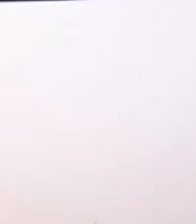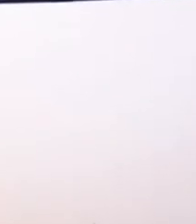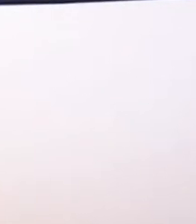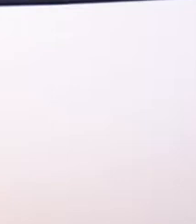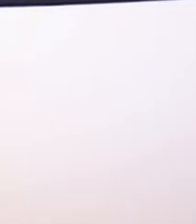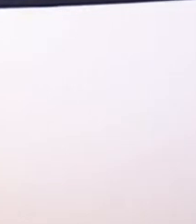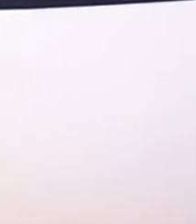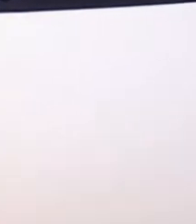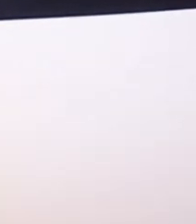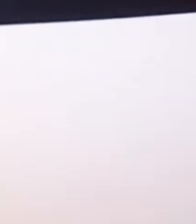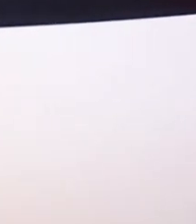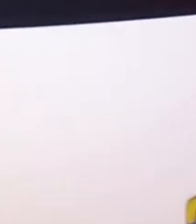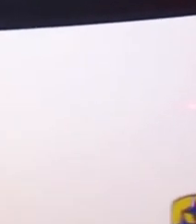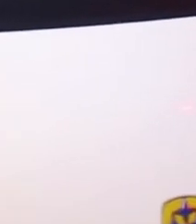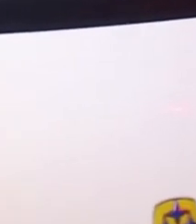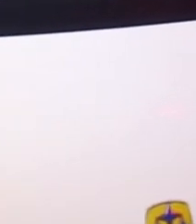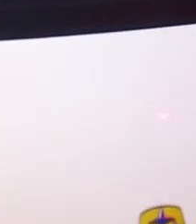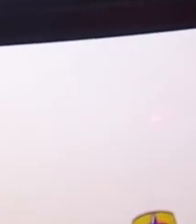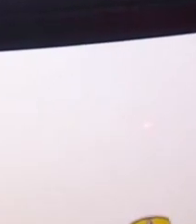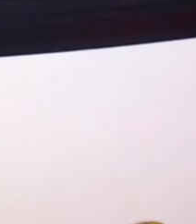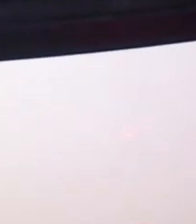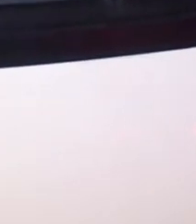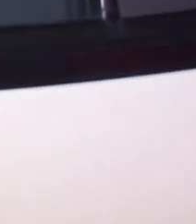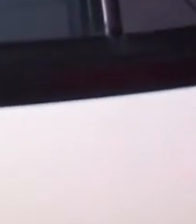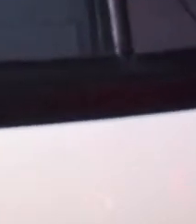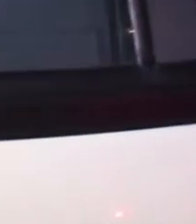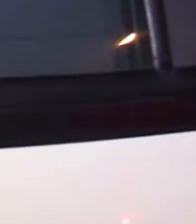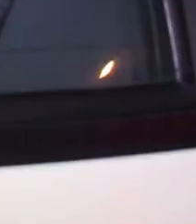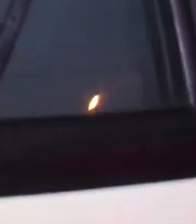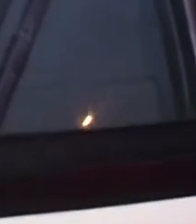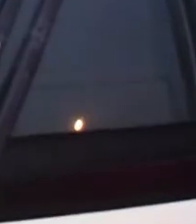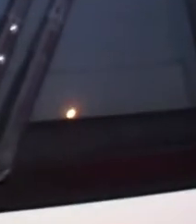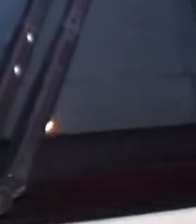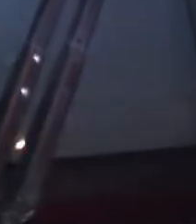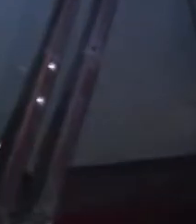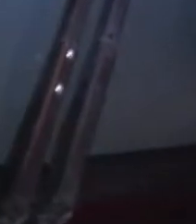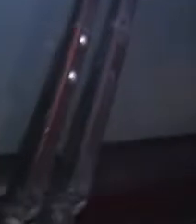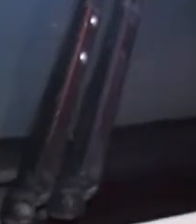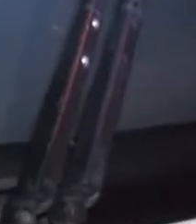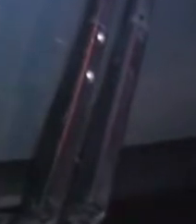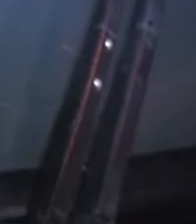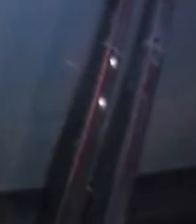Yo soy Viviana Cordero, soy de San Ramón y Chicago será mi primera maratón.